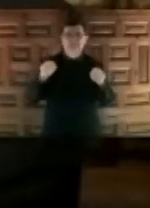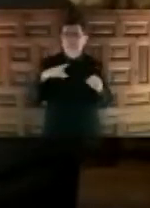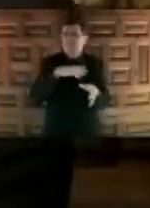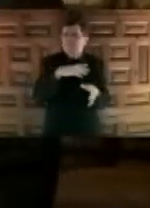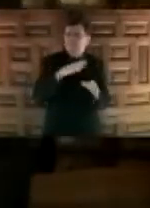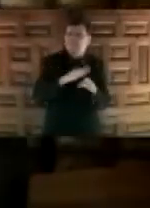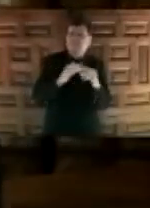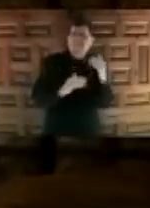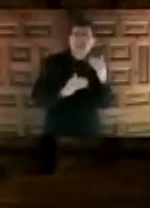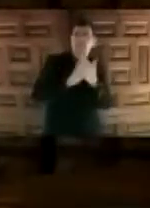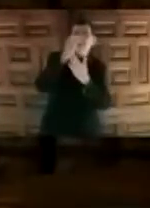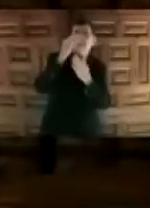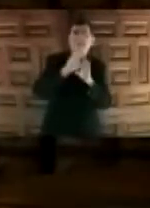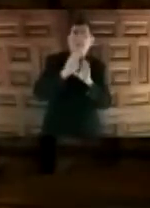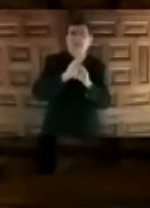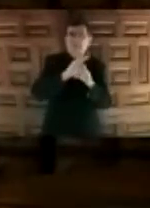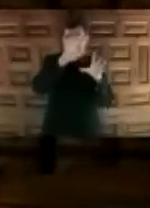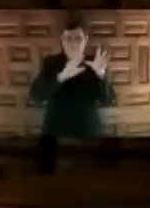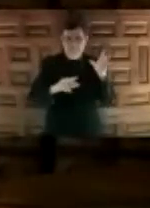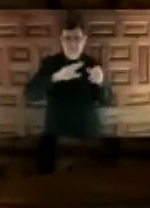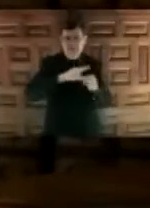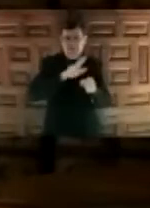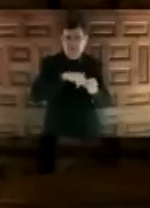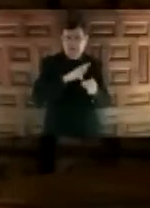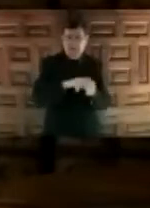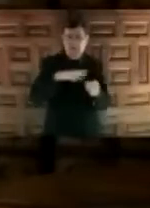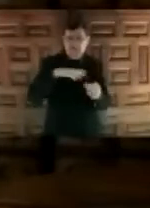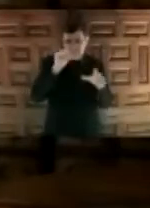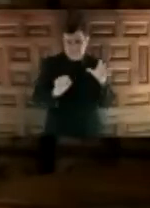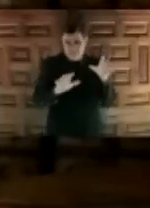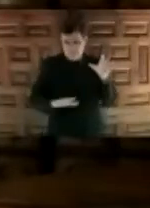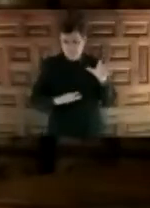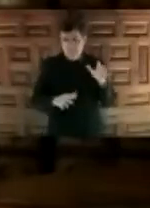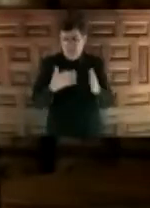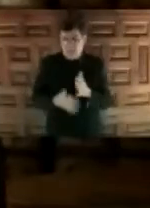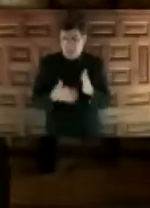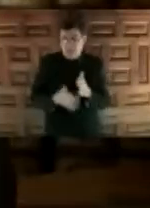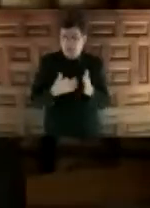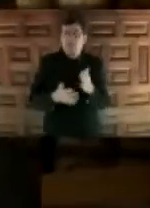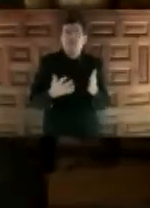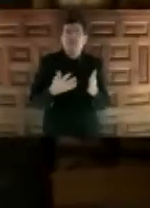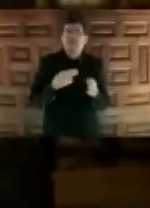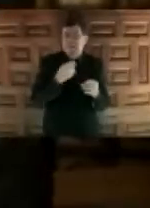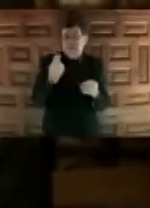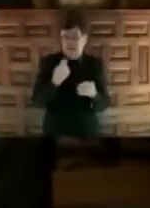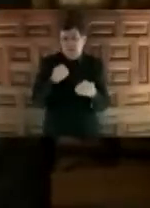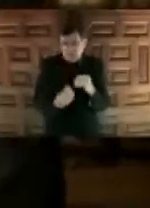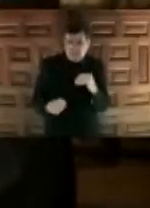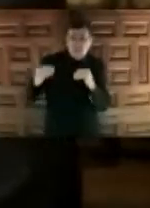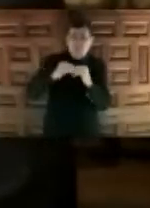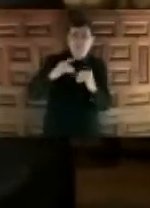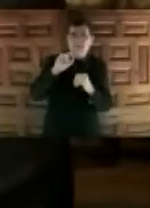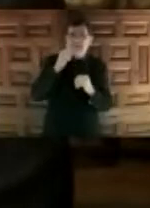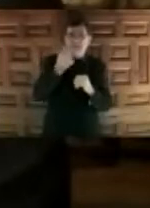sobradamente rebasan, digamos, la media nacional. El sureste mexicano no. tendría que remontar por lo